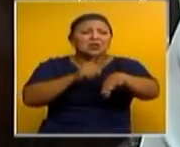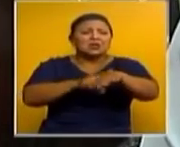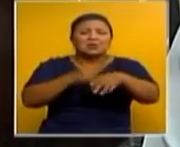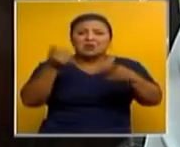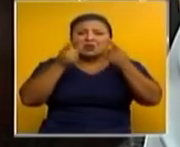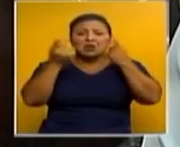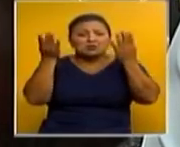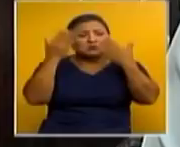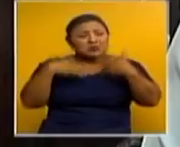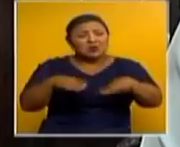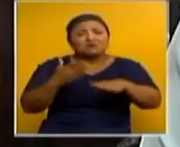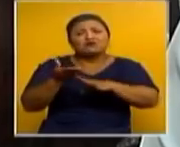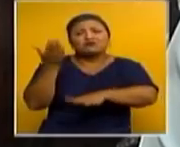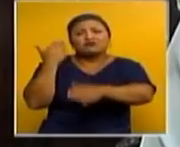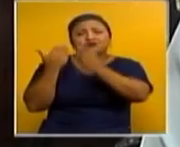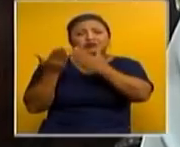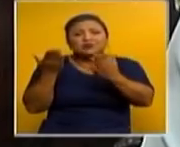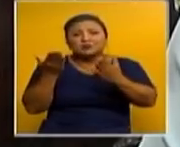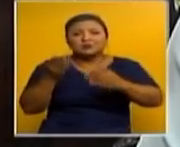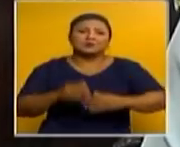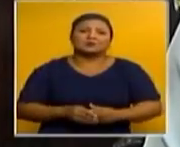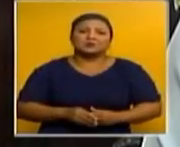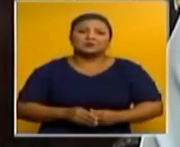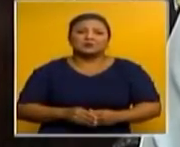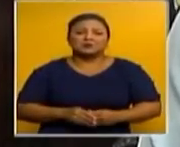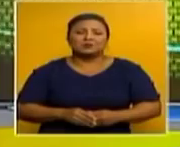terminó hace muchísimo tiempo.